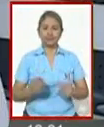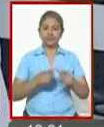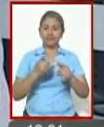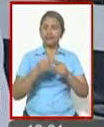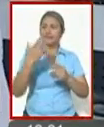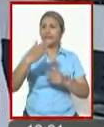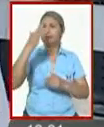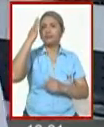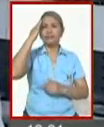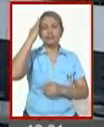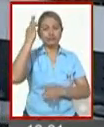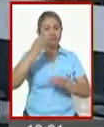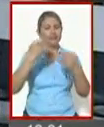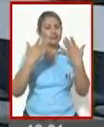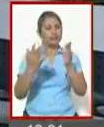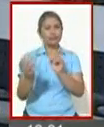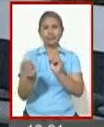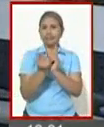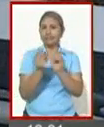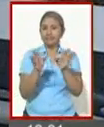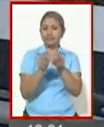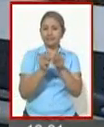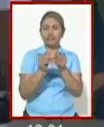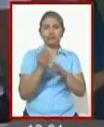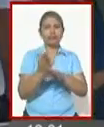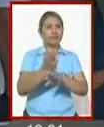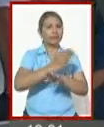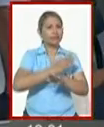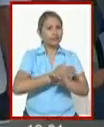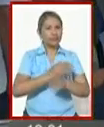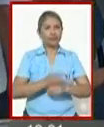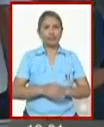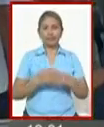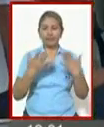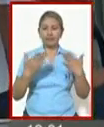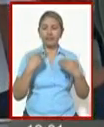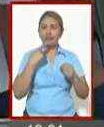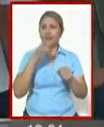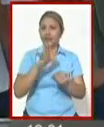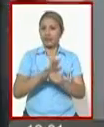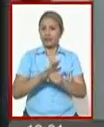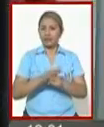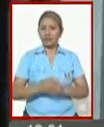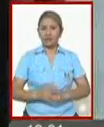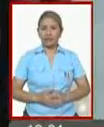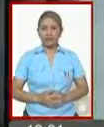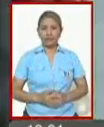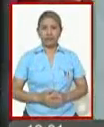hecho sabemos que sí había ya una reunión previa que ya estaba pactada